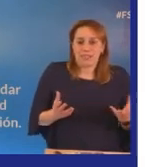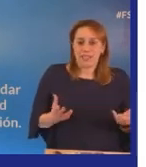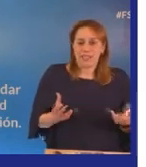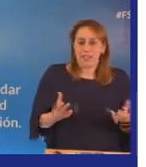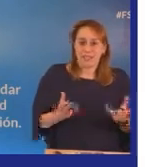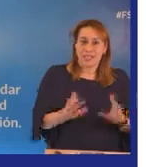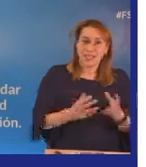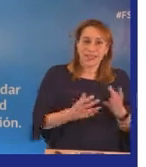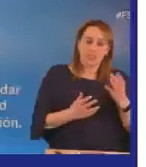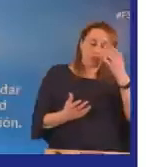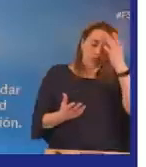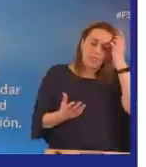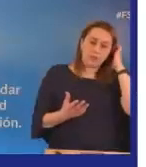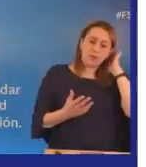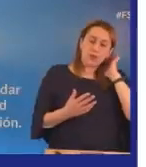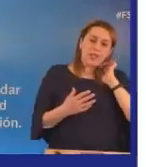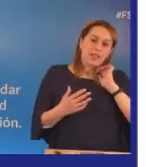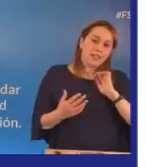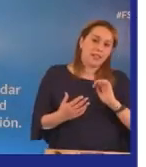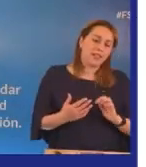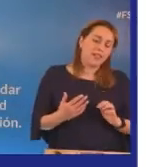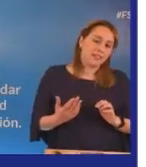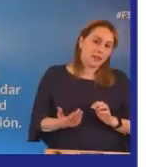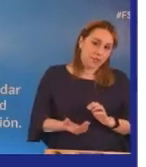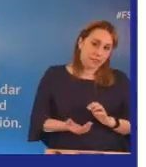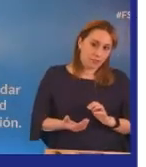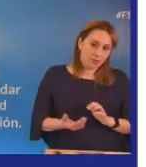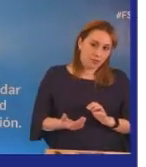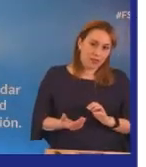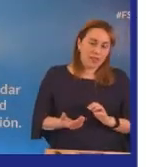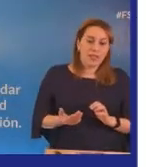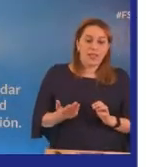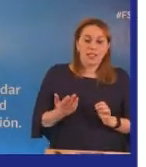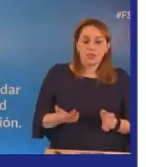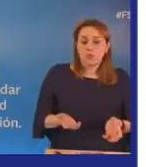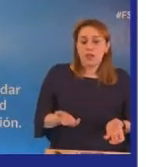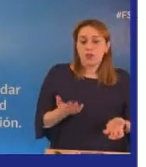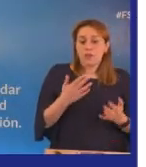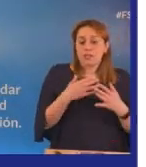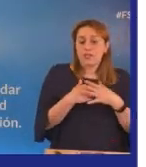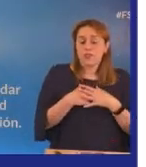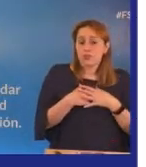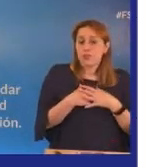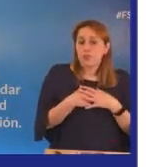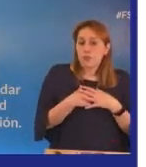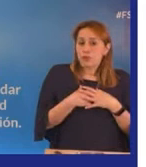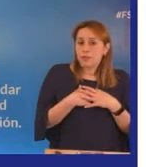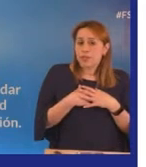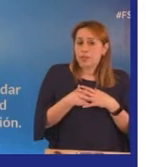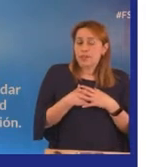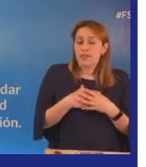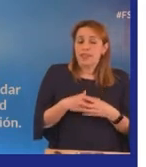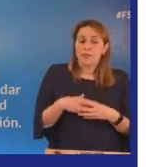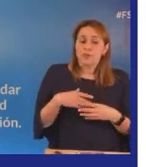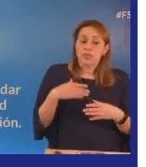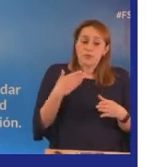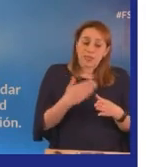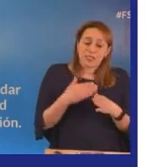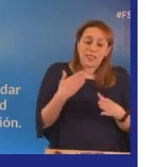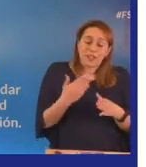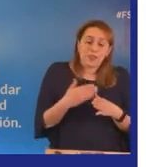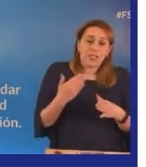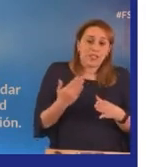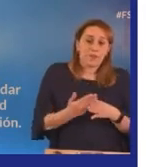lo que está pasando, entonces no tiene muy buena adherencia en el tratamiento. Y sumado que a veces nosotros como familia queremos